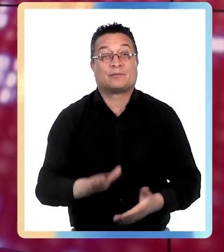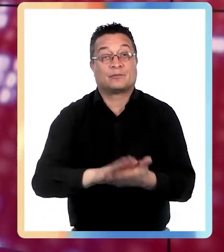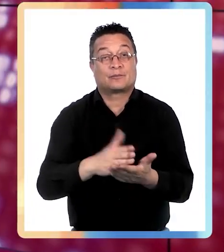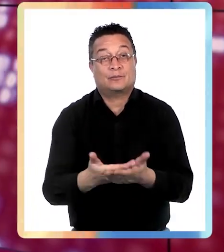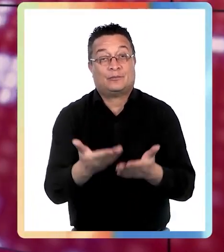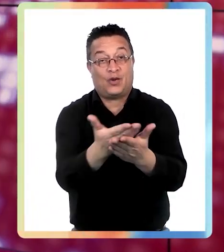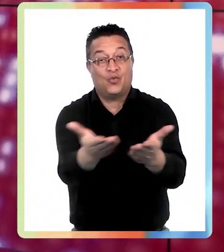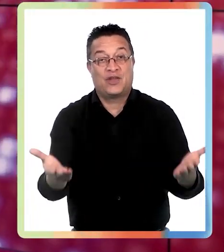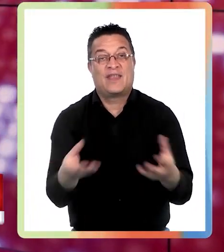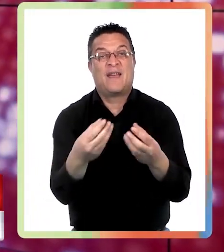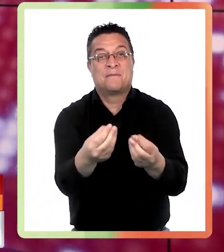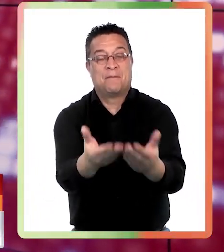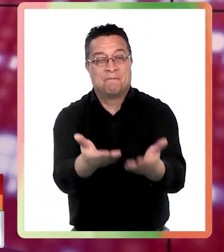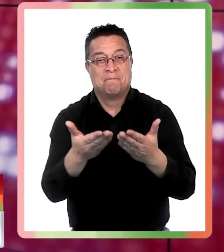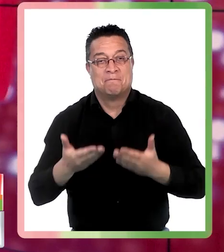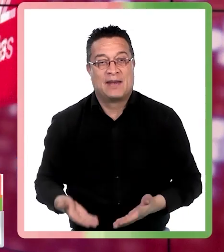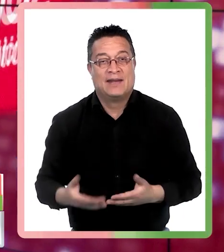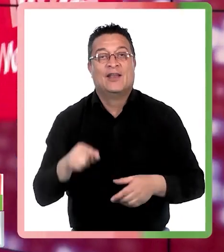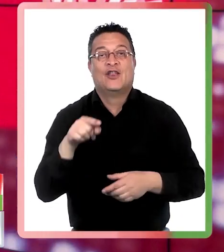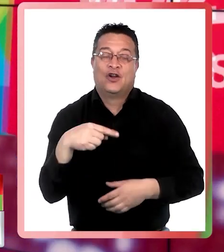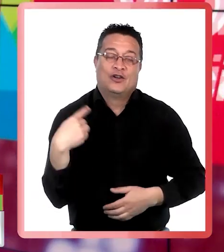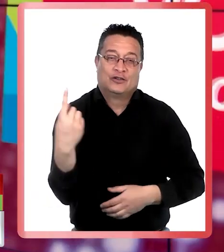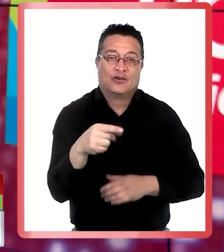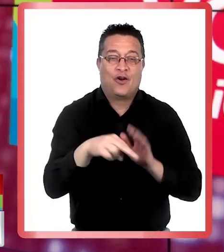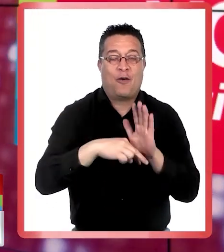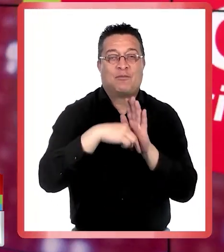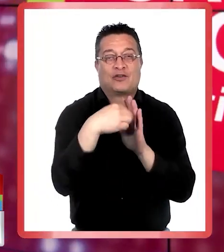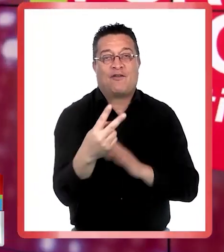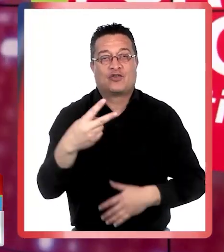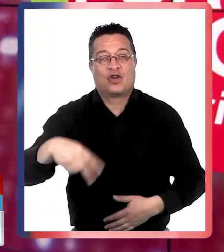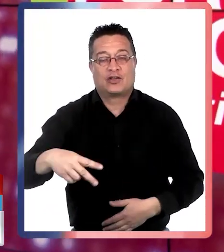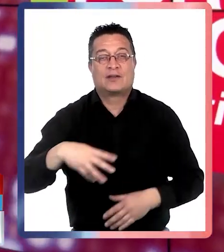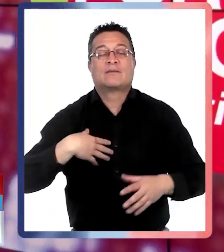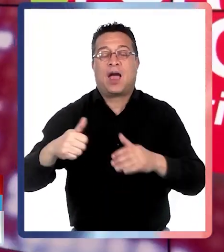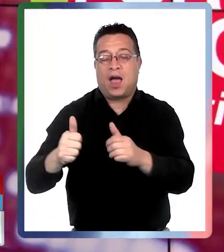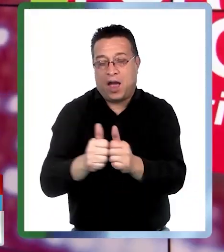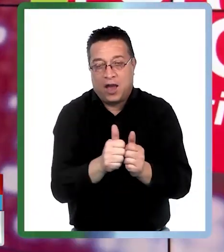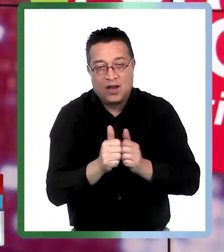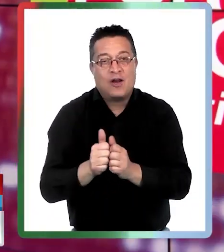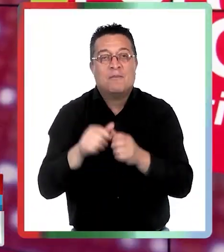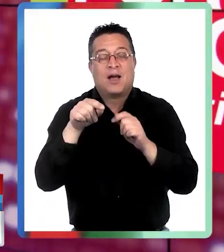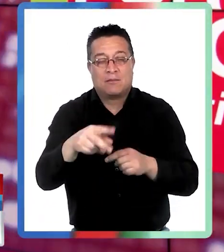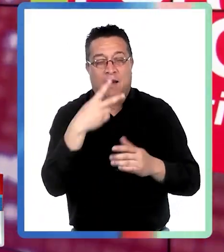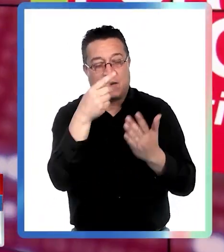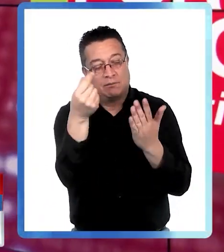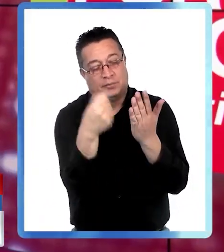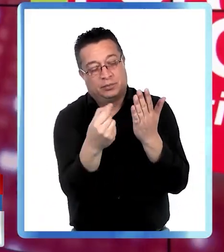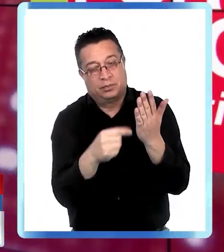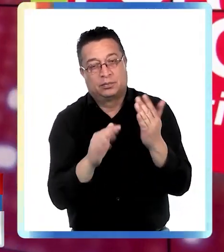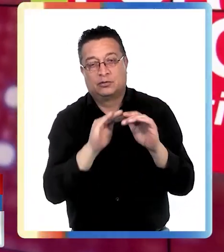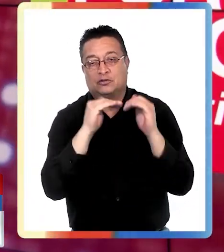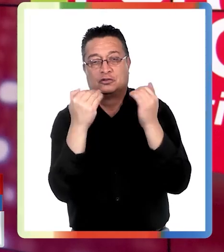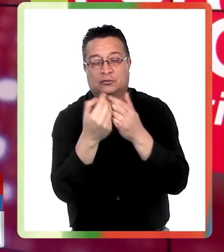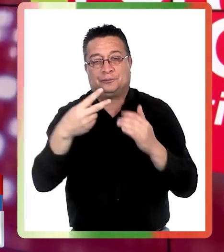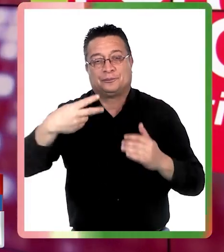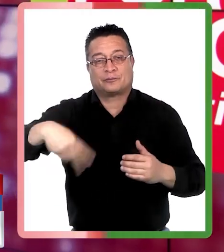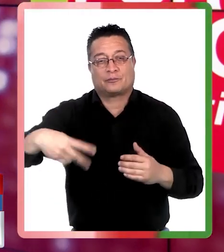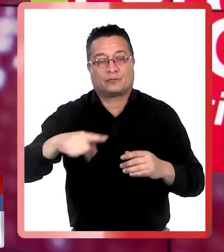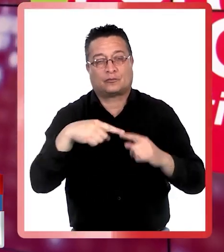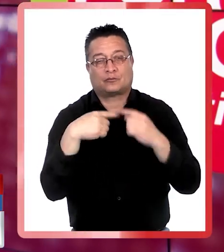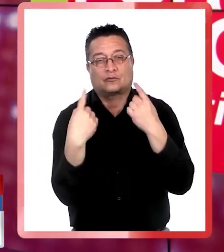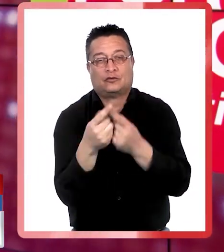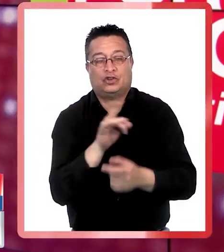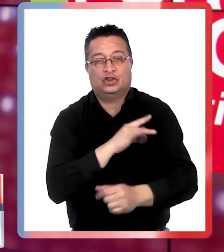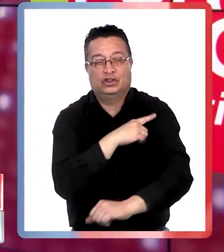noticias edes bienvenidos y bienvenidas a una nueva edición de portavoz noticias acompáñennos a una nueva revisión de toda la actualidad